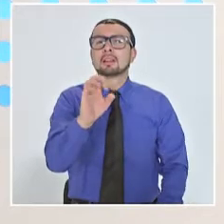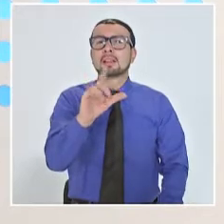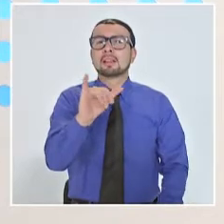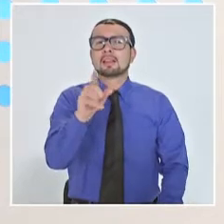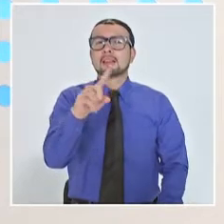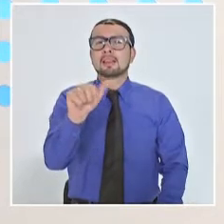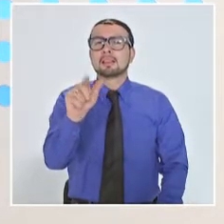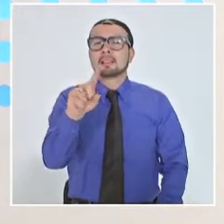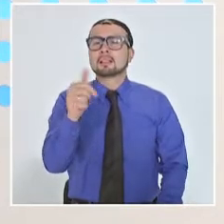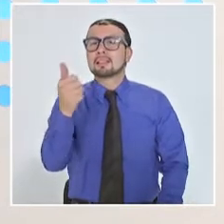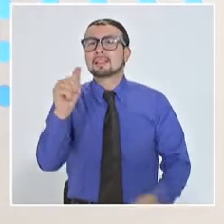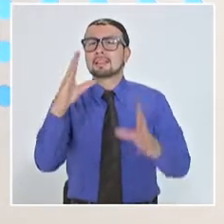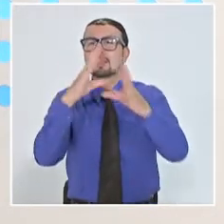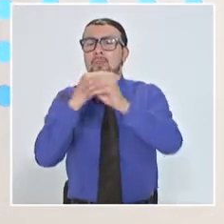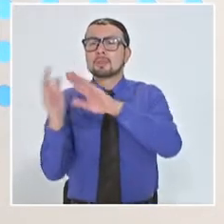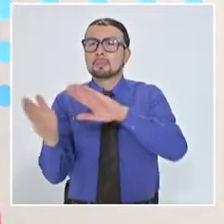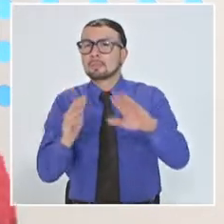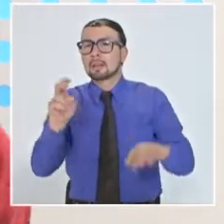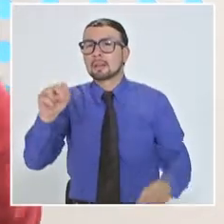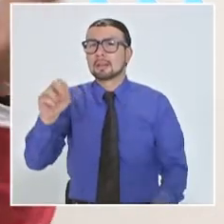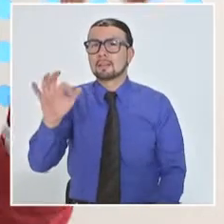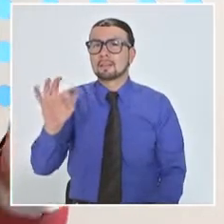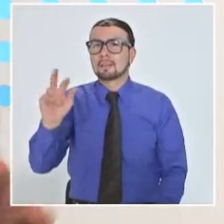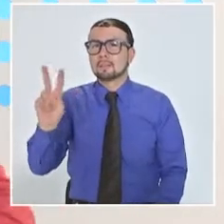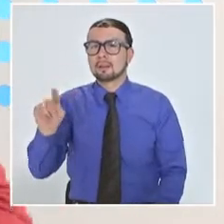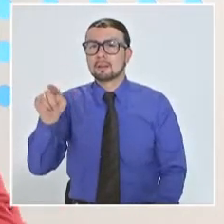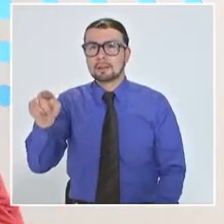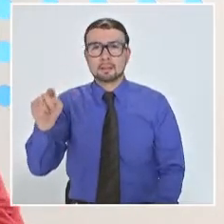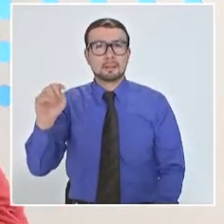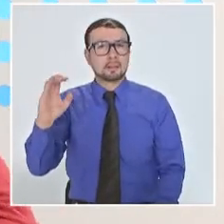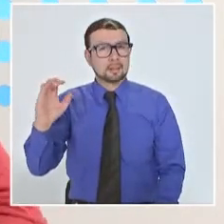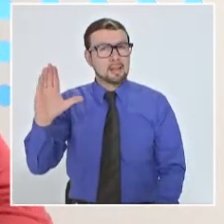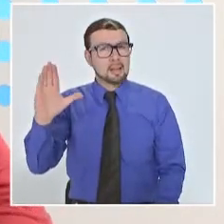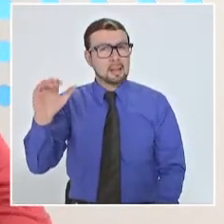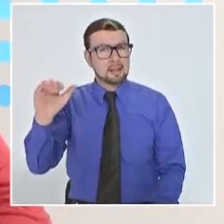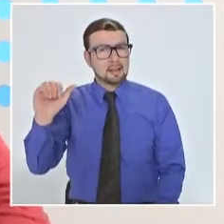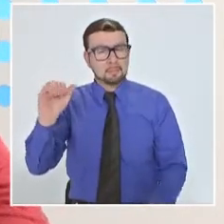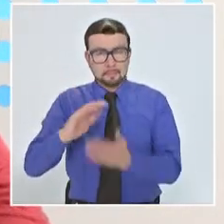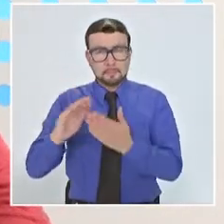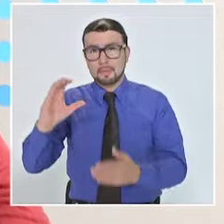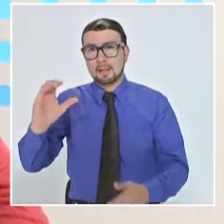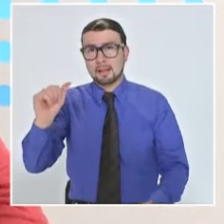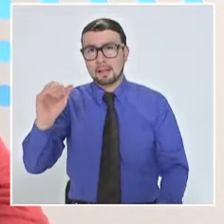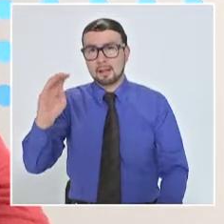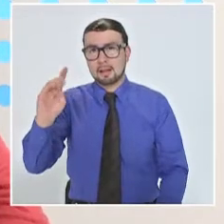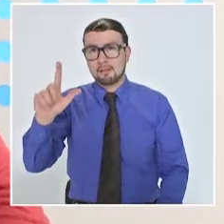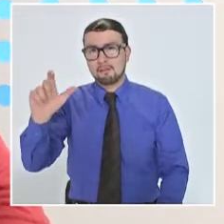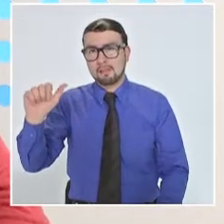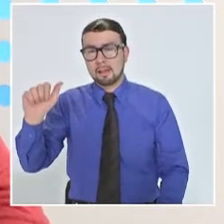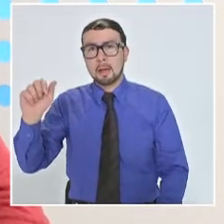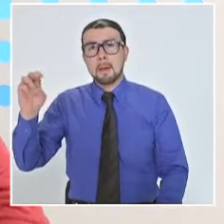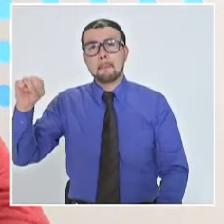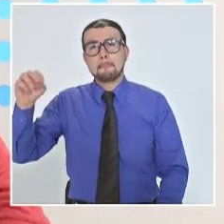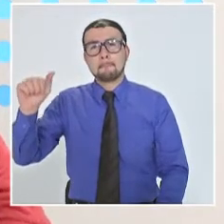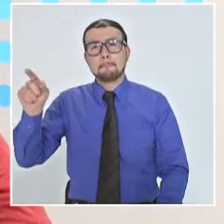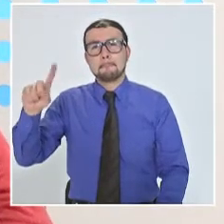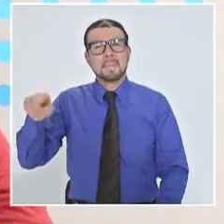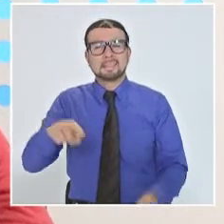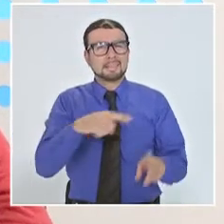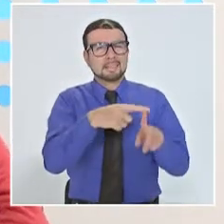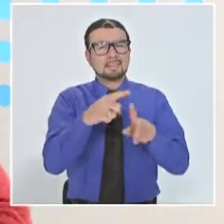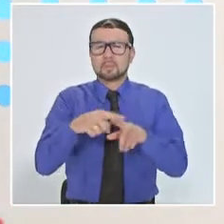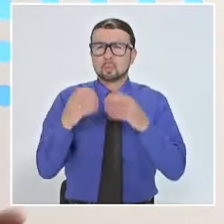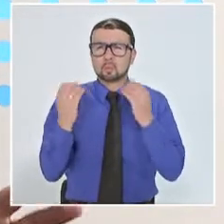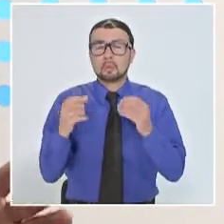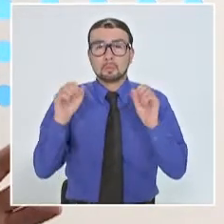noche, en NTV, en Cable Más y en muchos canales donde podemos llegar a sus hogares para hacer educación y prevención en